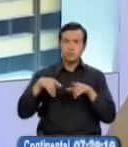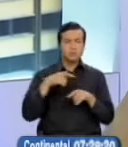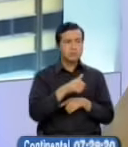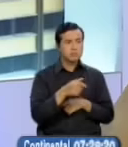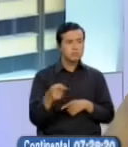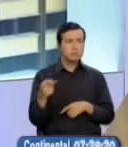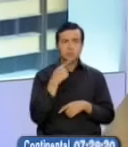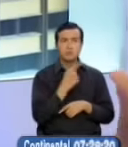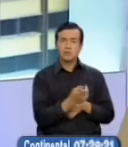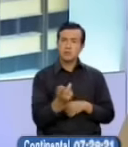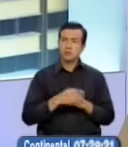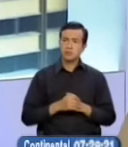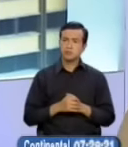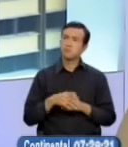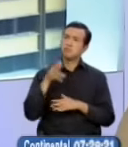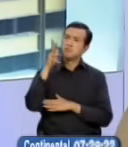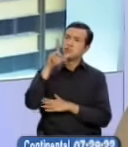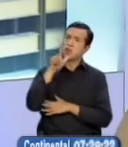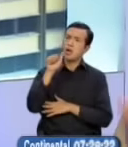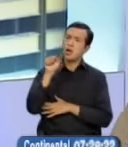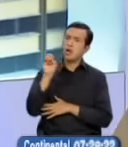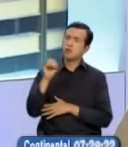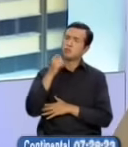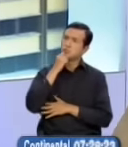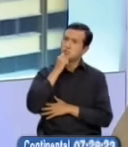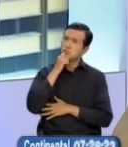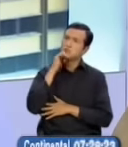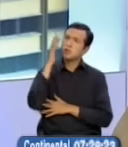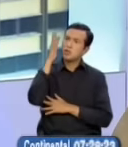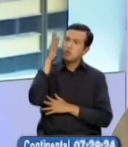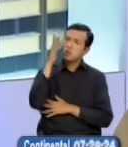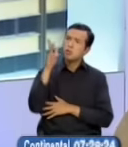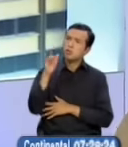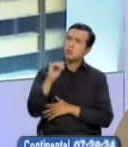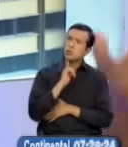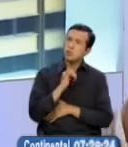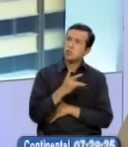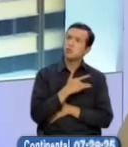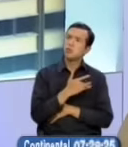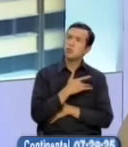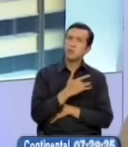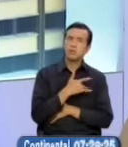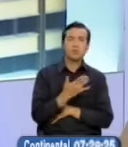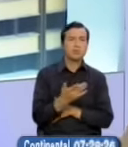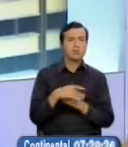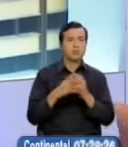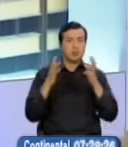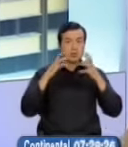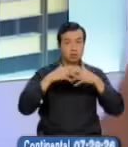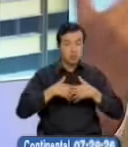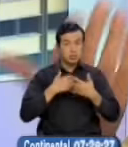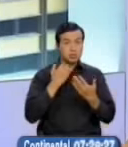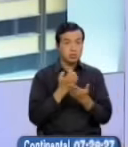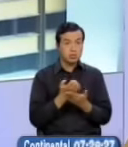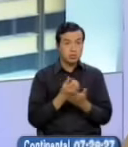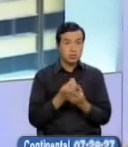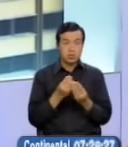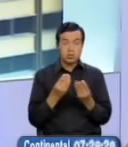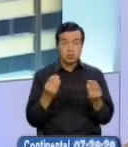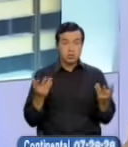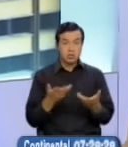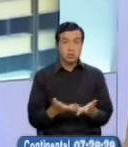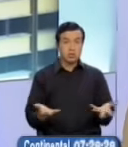que veían en el discurso de Lasso su discurso personal. en un contexto de crisis en el cual muchos